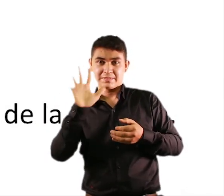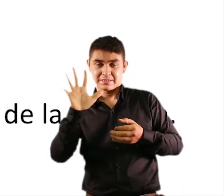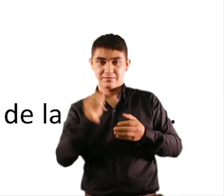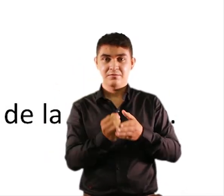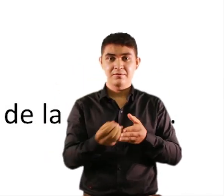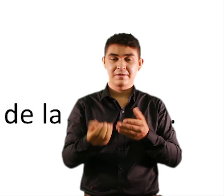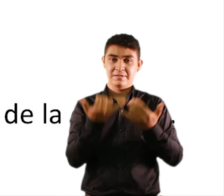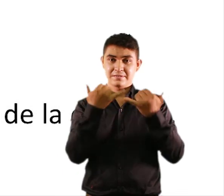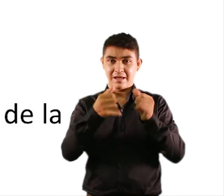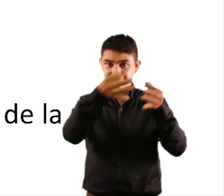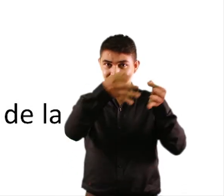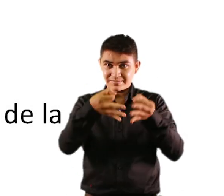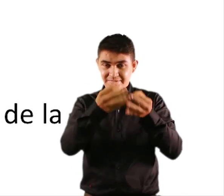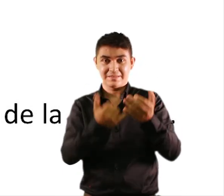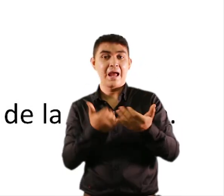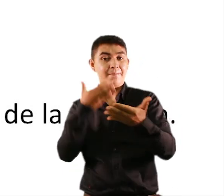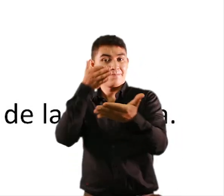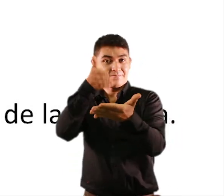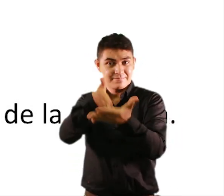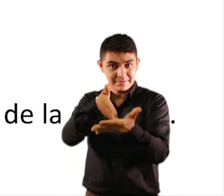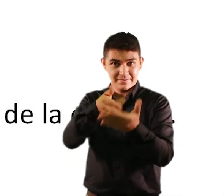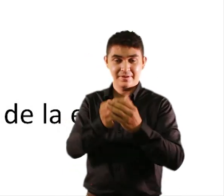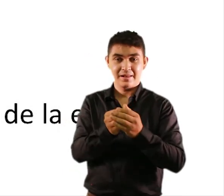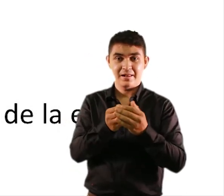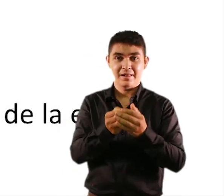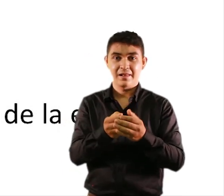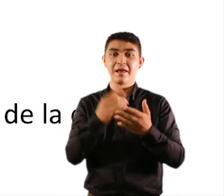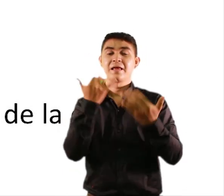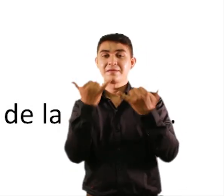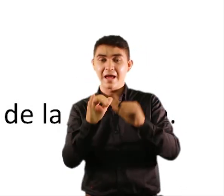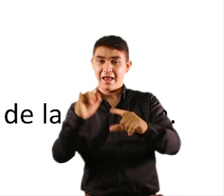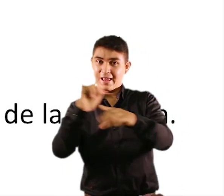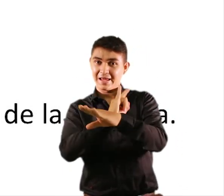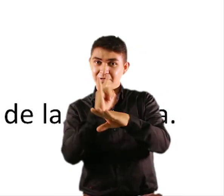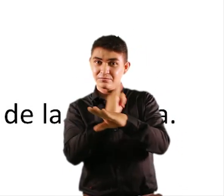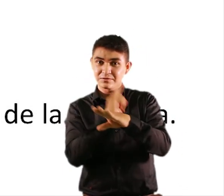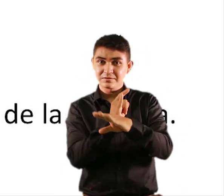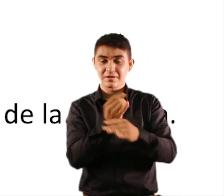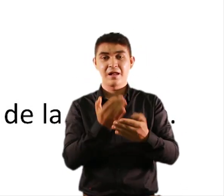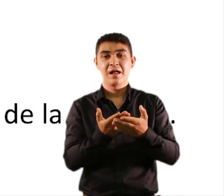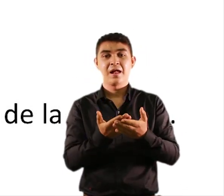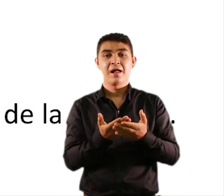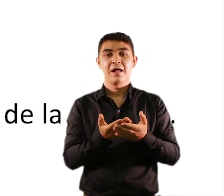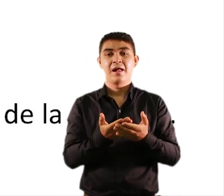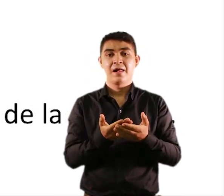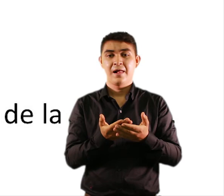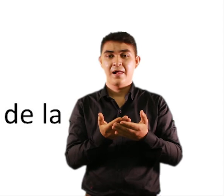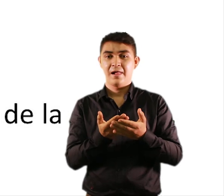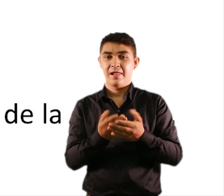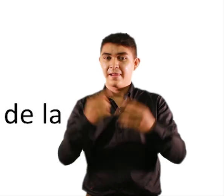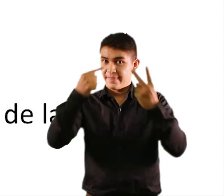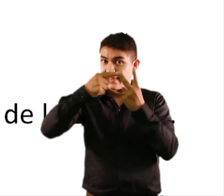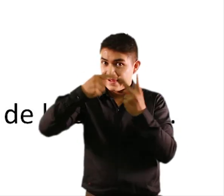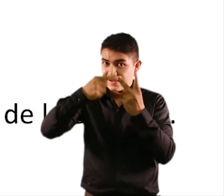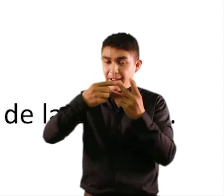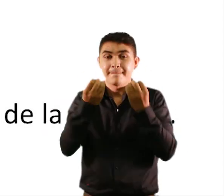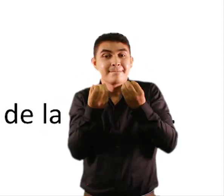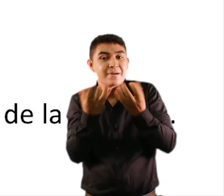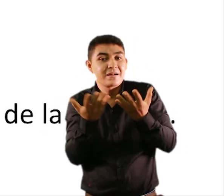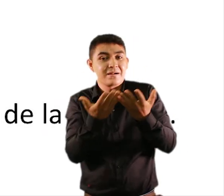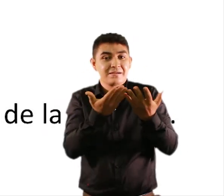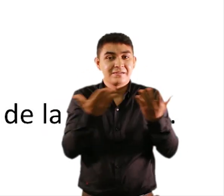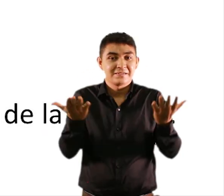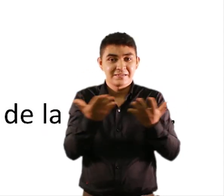y llegamos a la parte del uso de la raíz cuadrada para eliminar